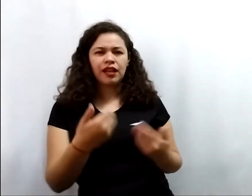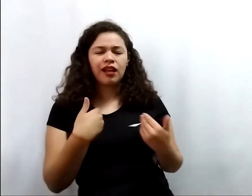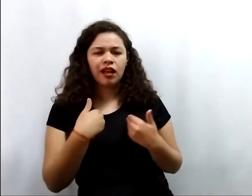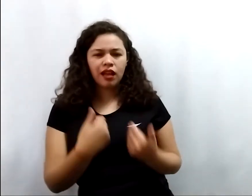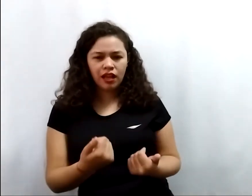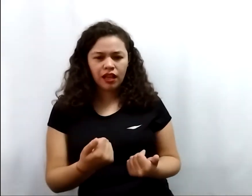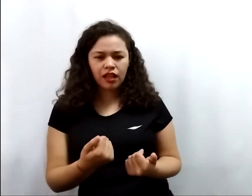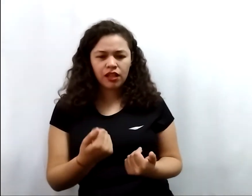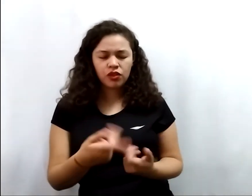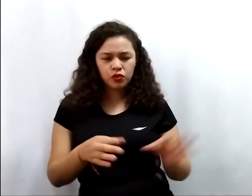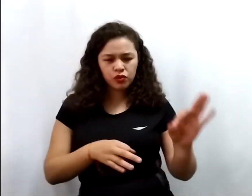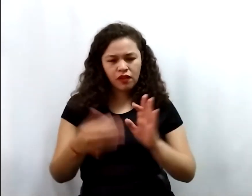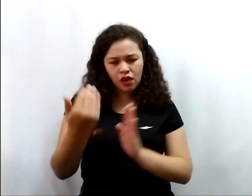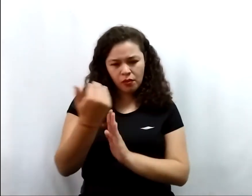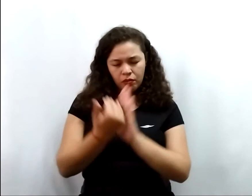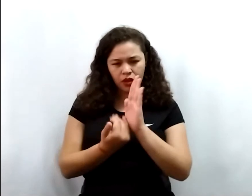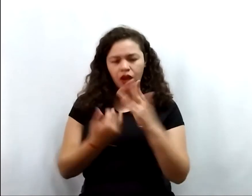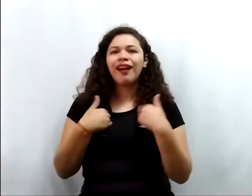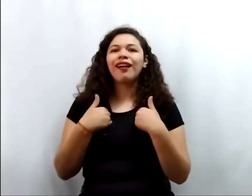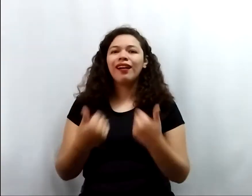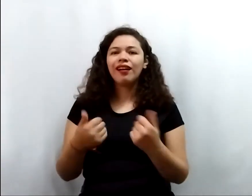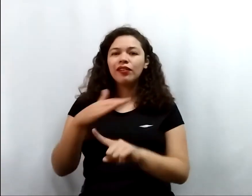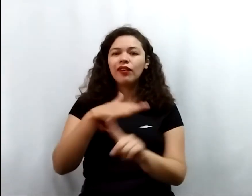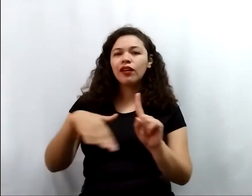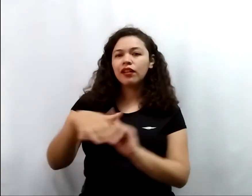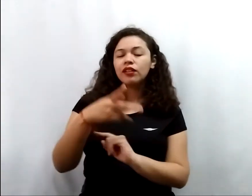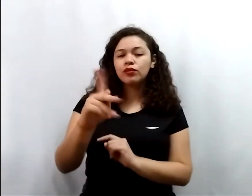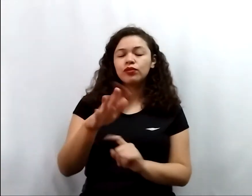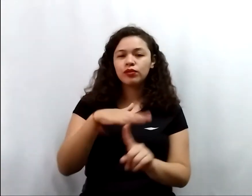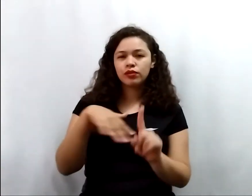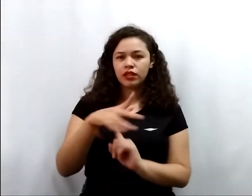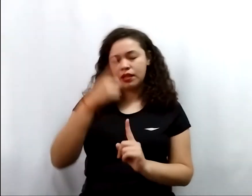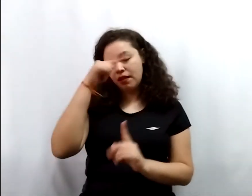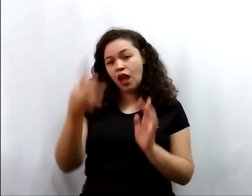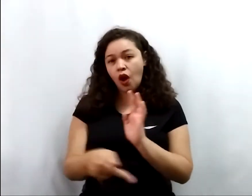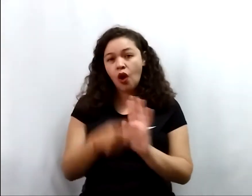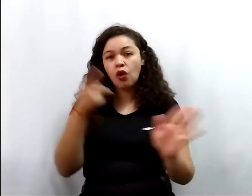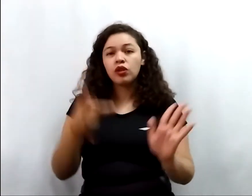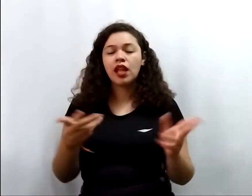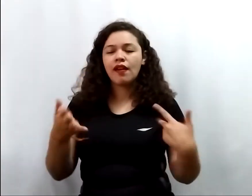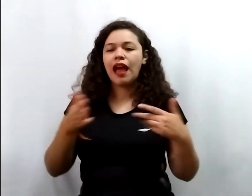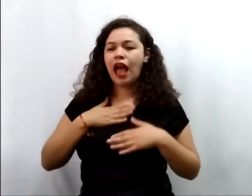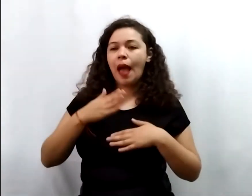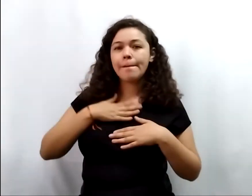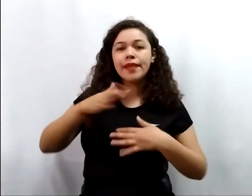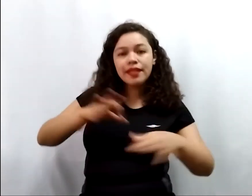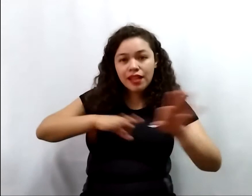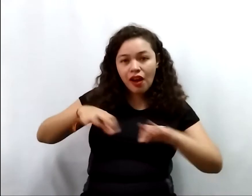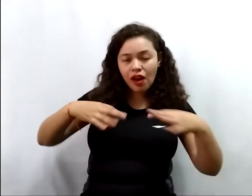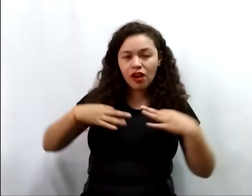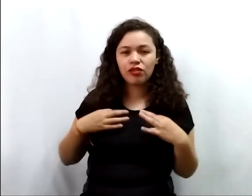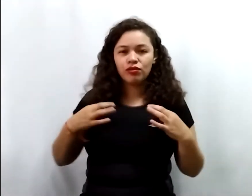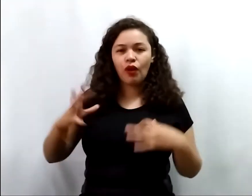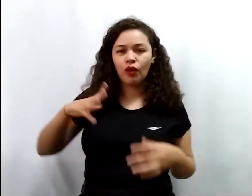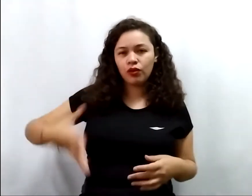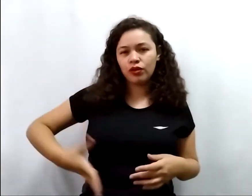niveles productivos y lograr que él vuelva a ponerse la camiseta de donde él se encuentra. No